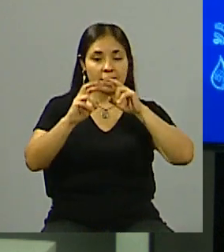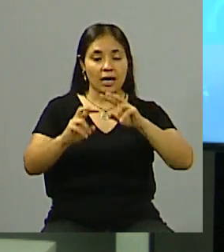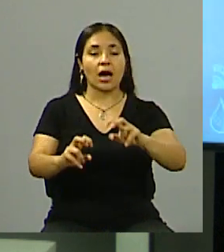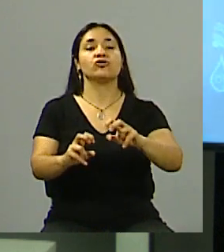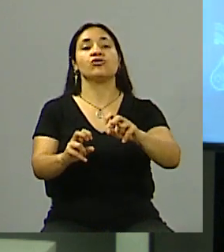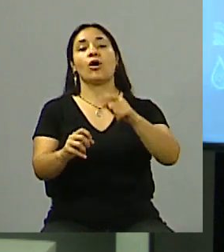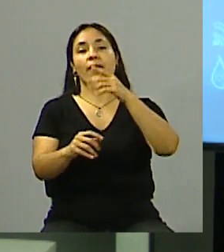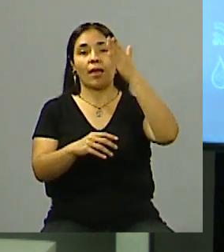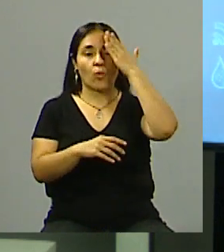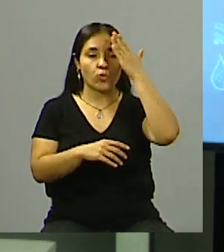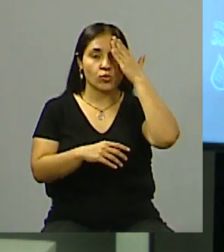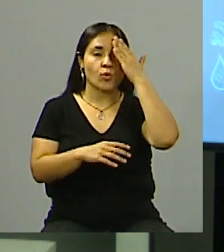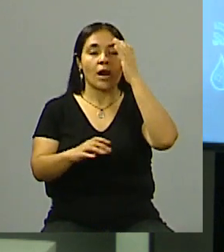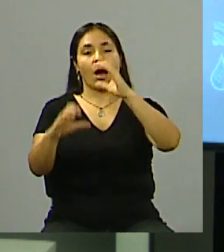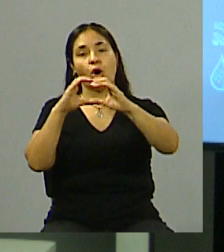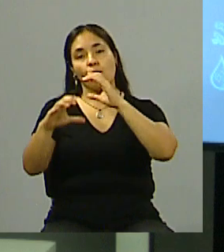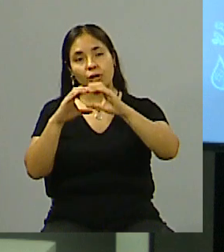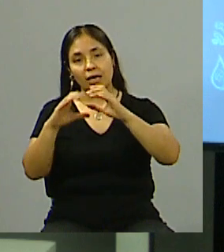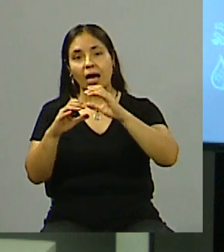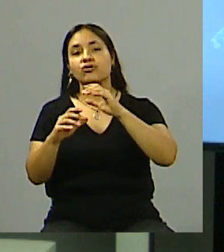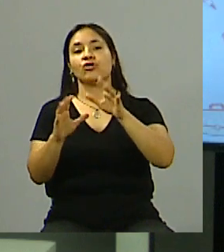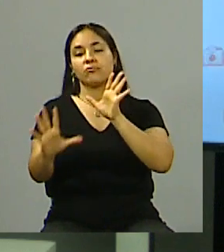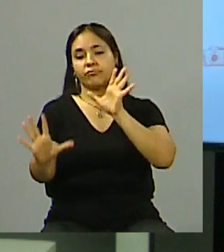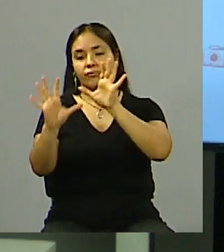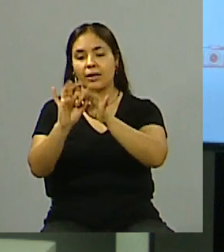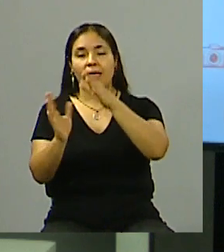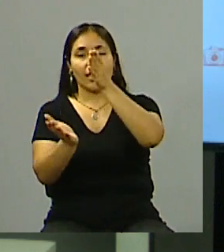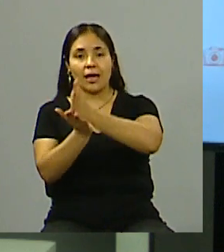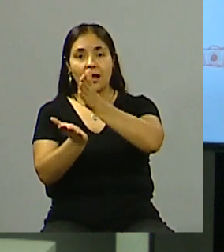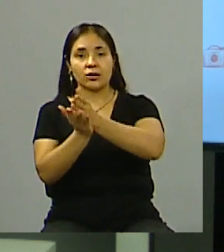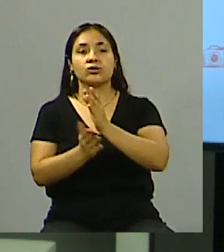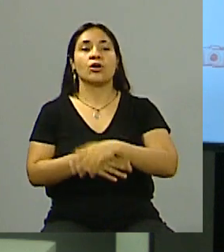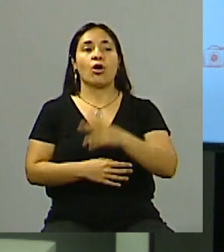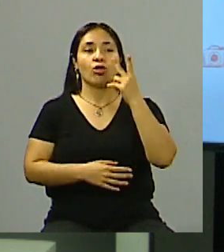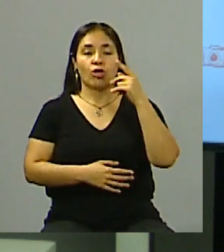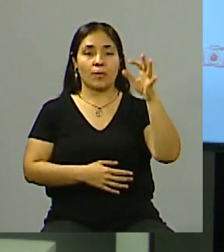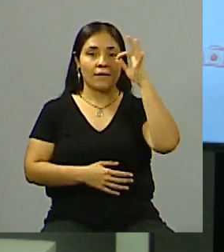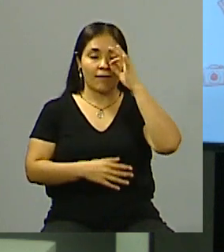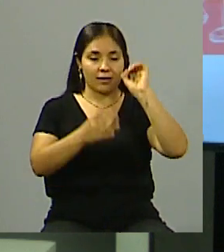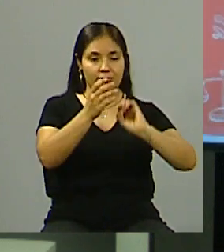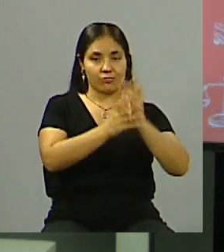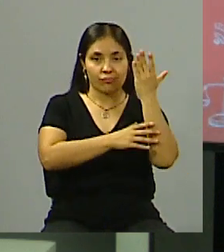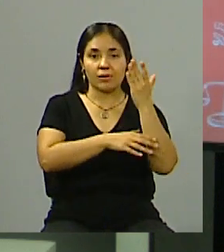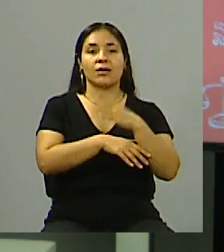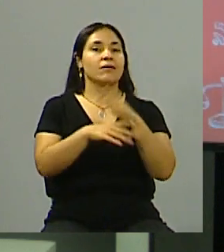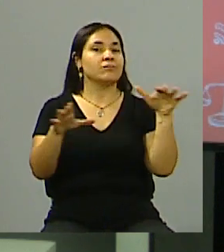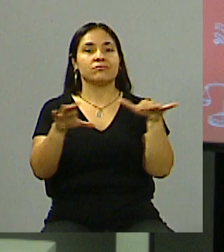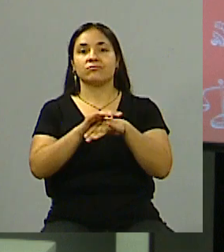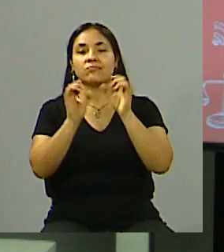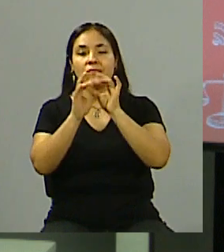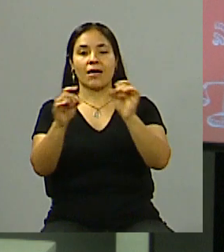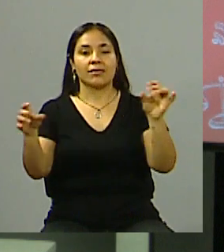es una red que nació en el 2020, en plena pandemia, en pleno